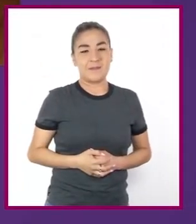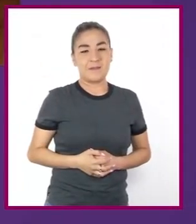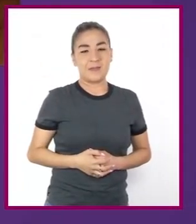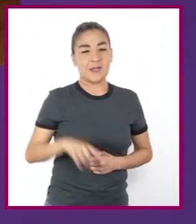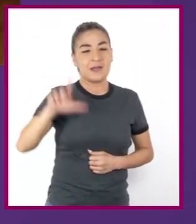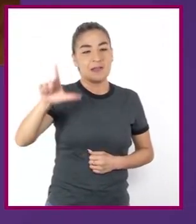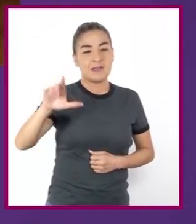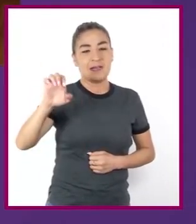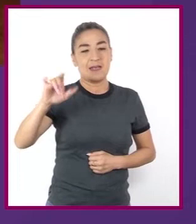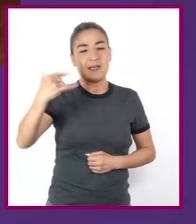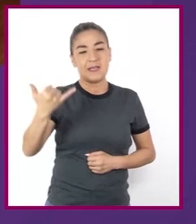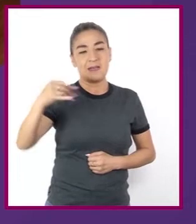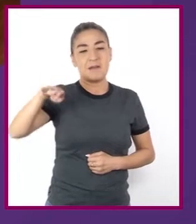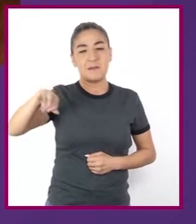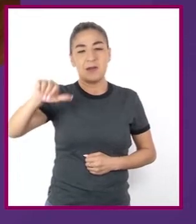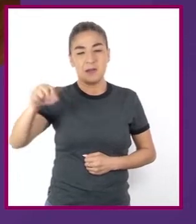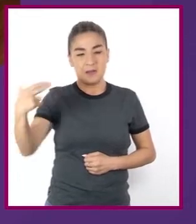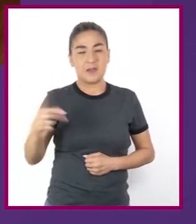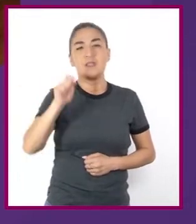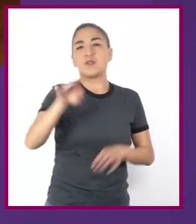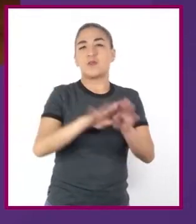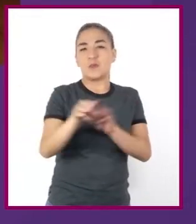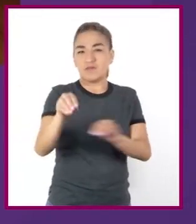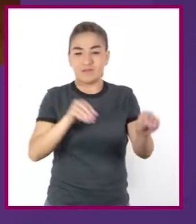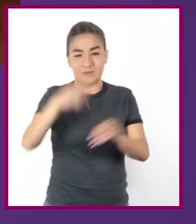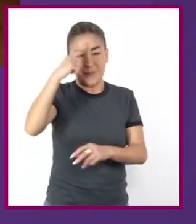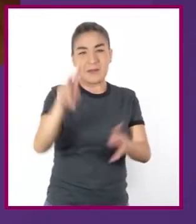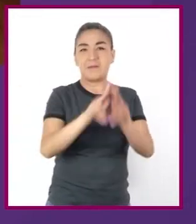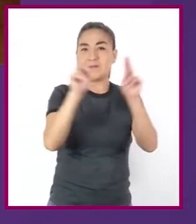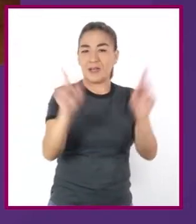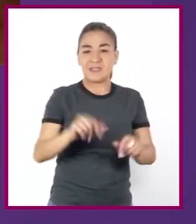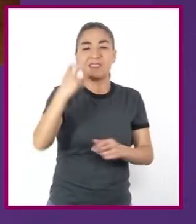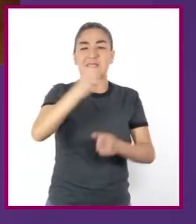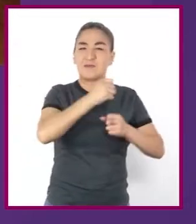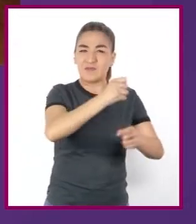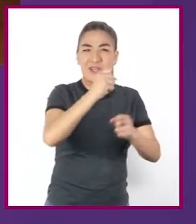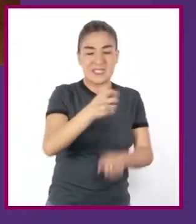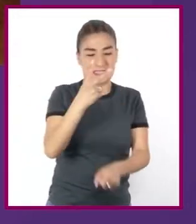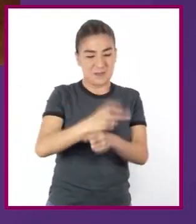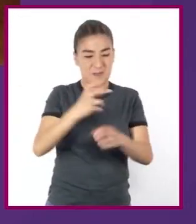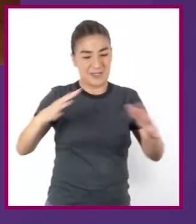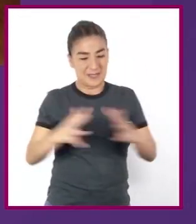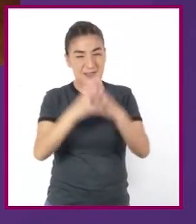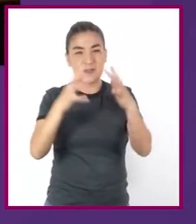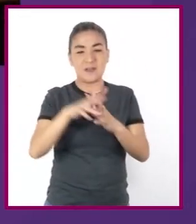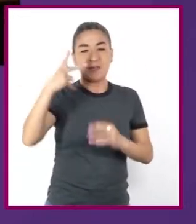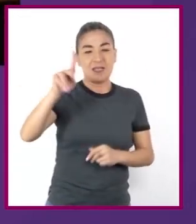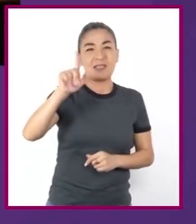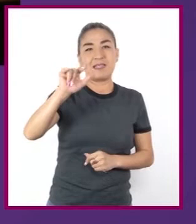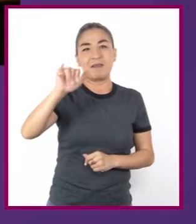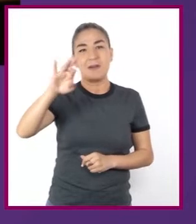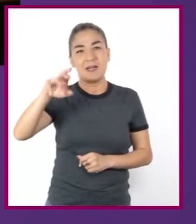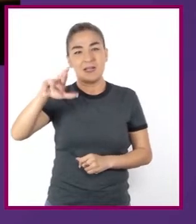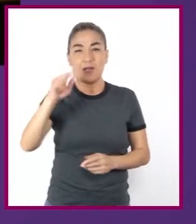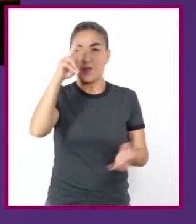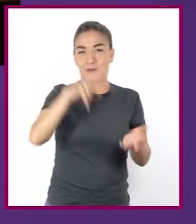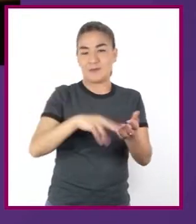Leymah Gbowee organizó el movimiento de paz que puso fin a la Segunda Guerra Civil Liberiana en 2003.